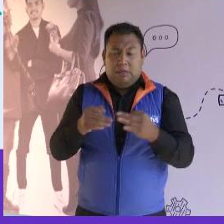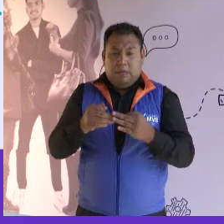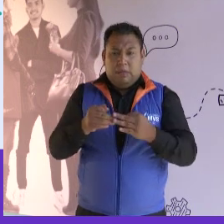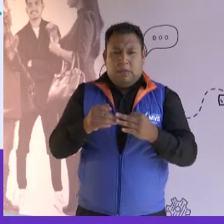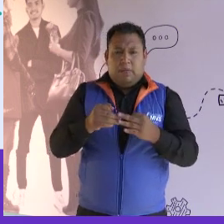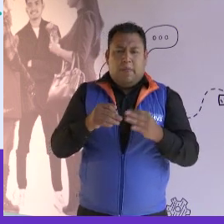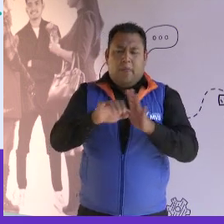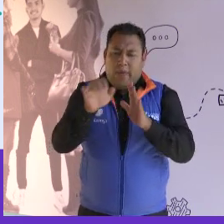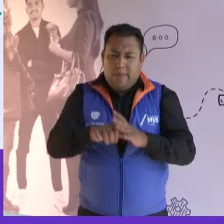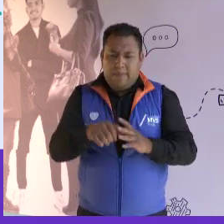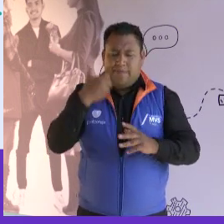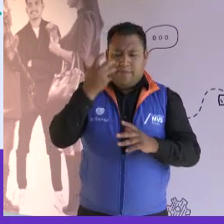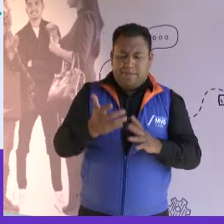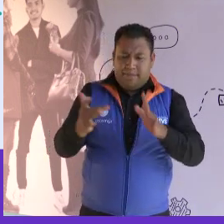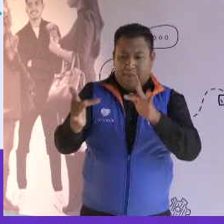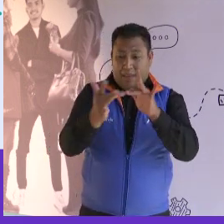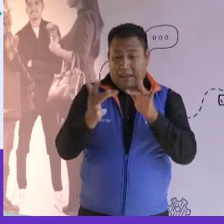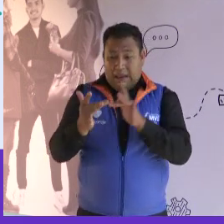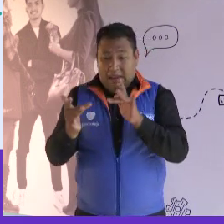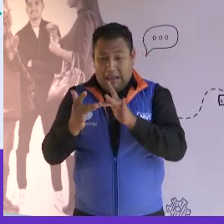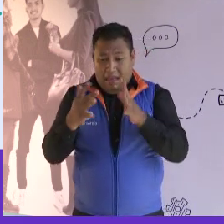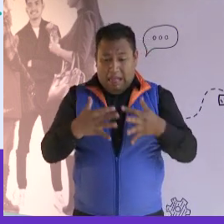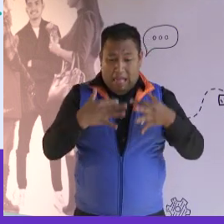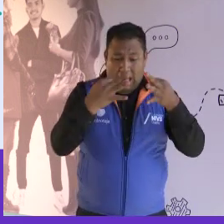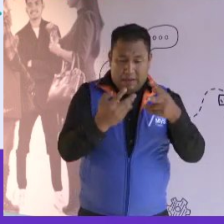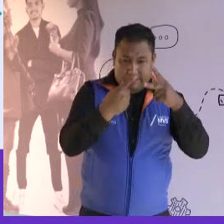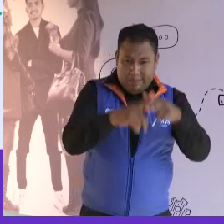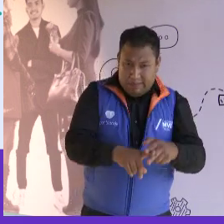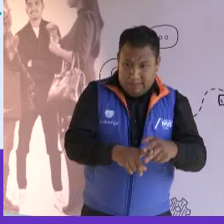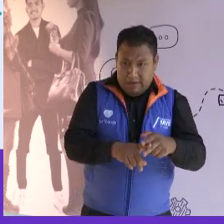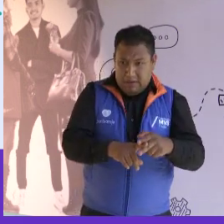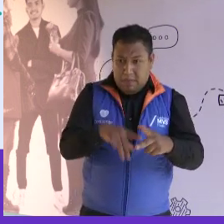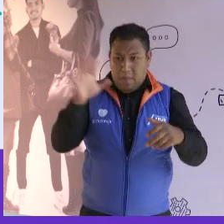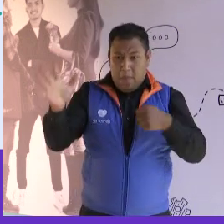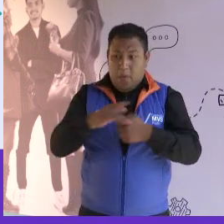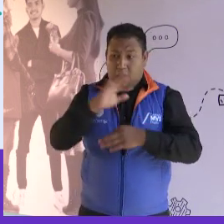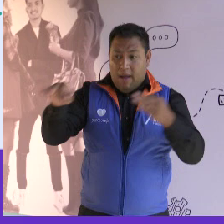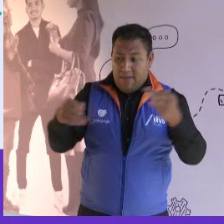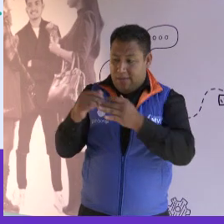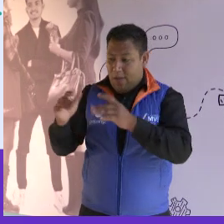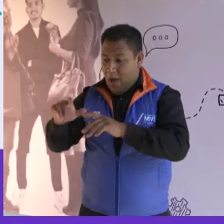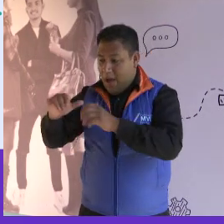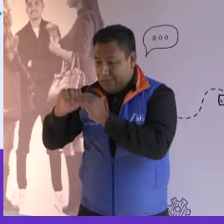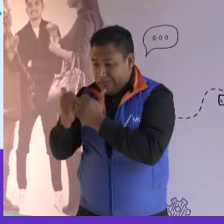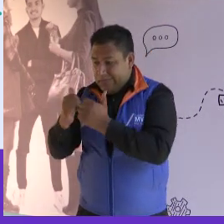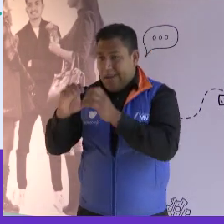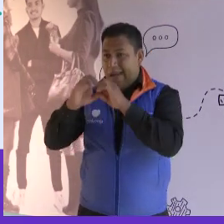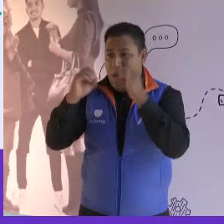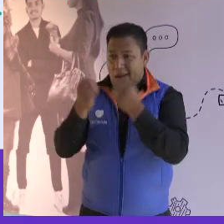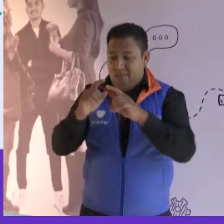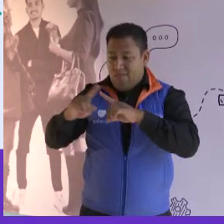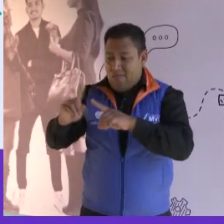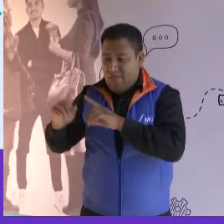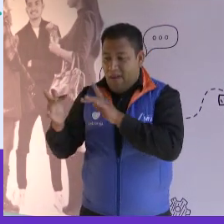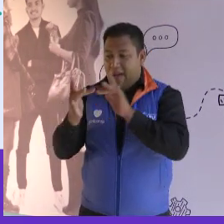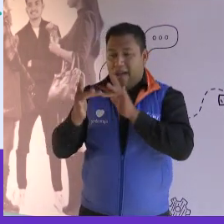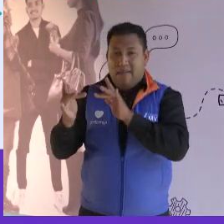poco la pregunta, ¿cómo se inició la red de Ecopil y cuáles fueron esos primeros incentivos